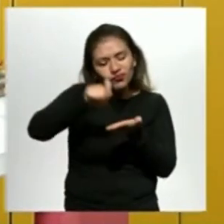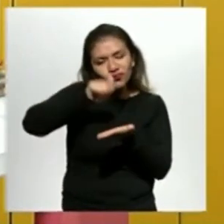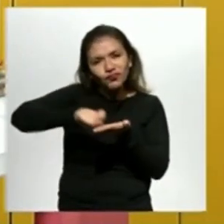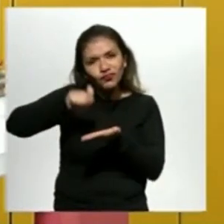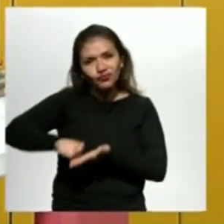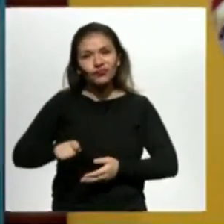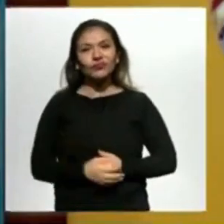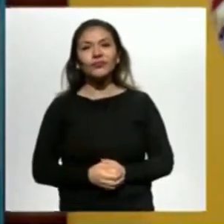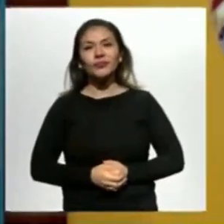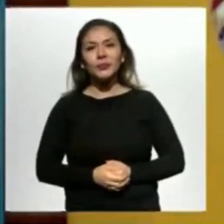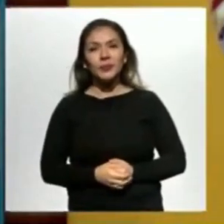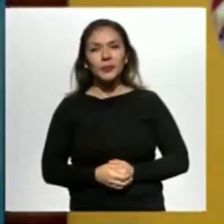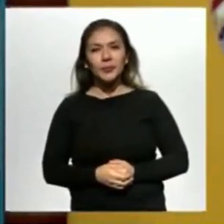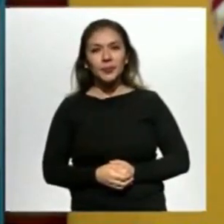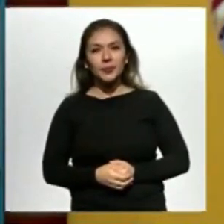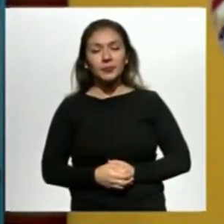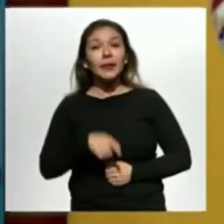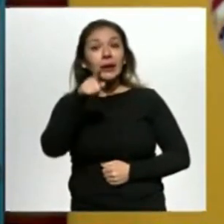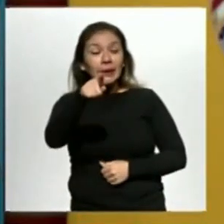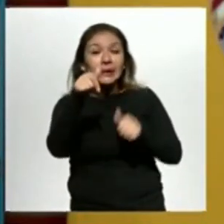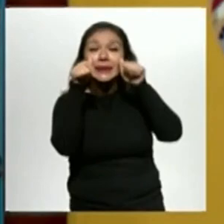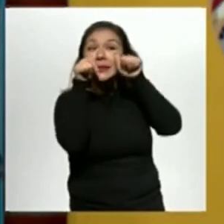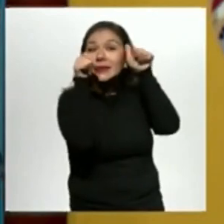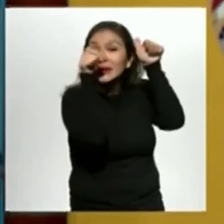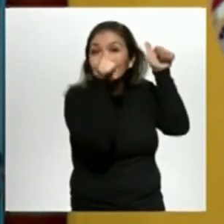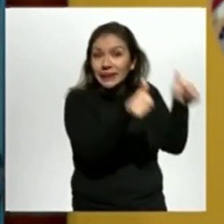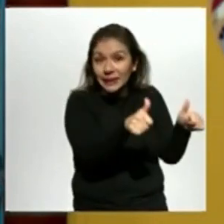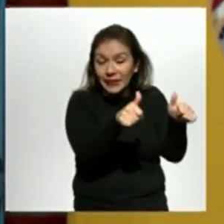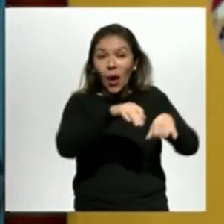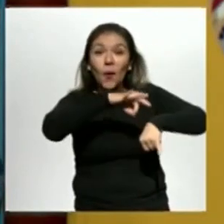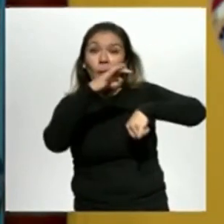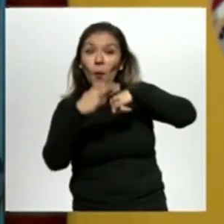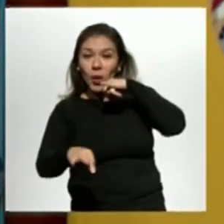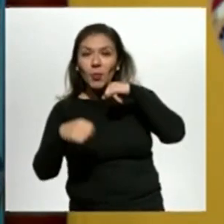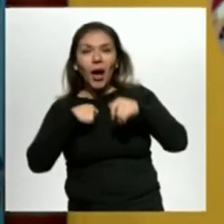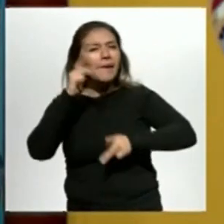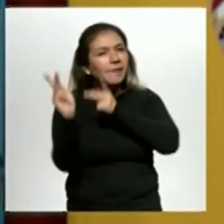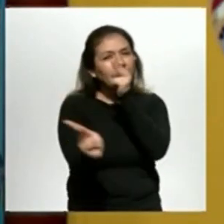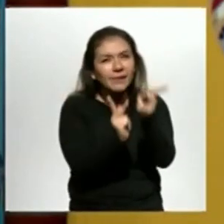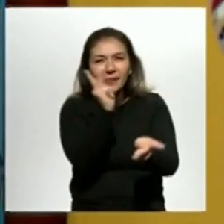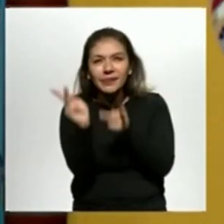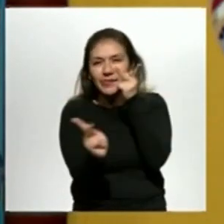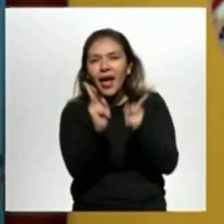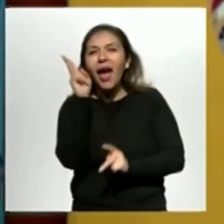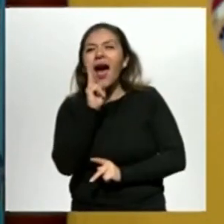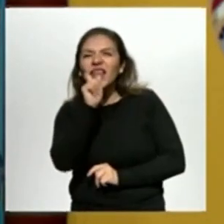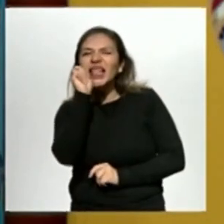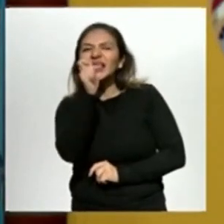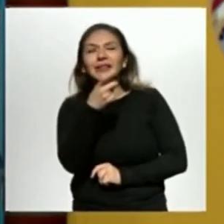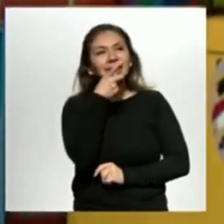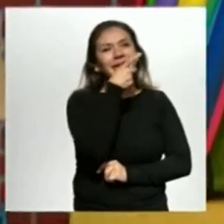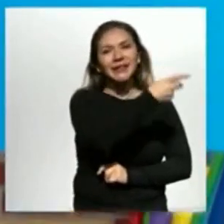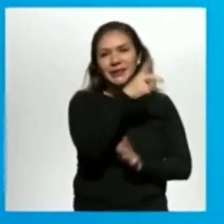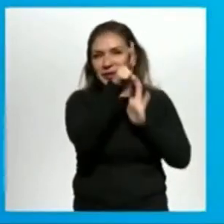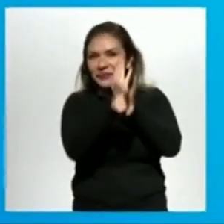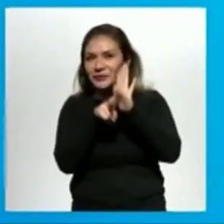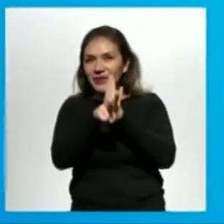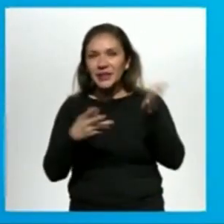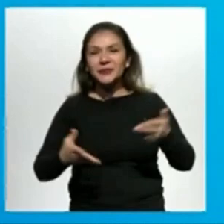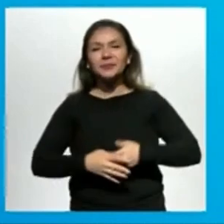ideas. Ponte muy lista o listo, que al final te haremos una pregunta sobre el video que vamos a ver.